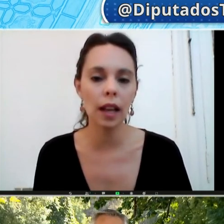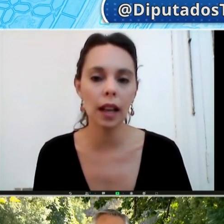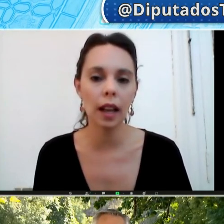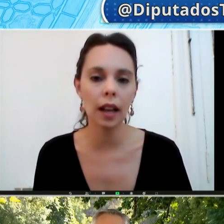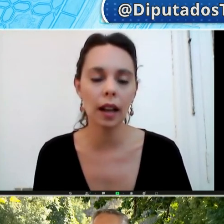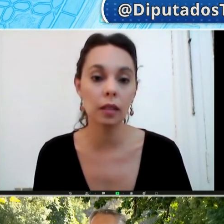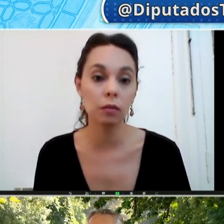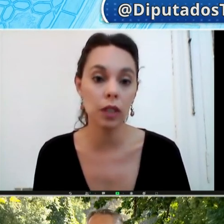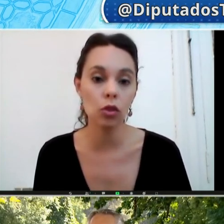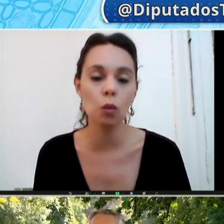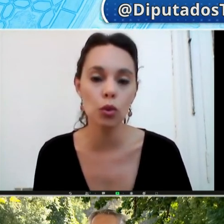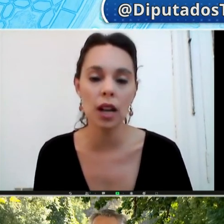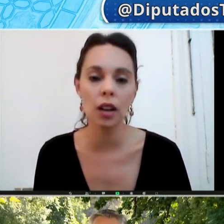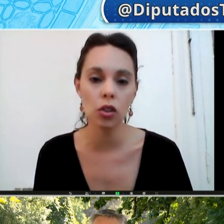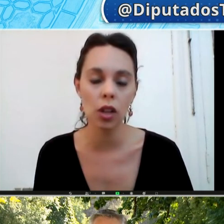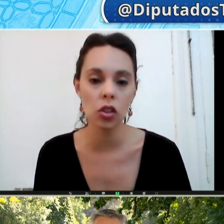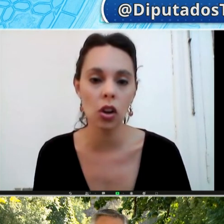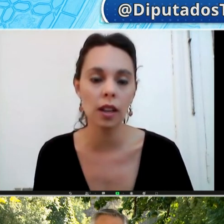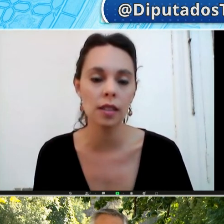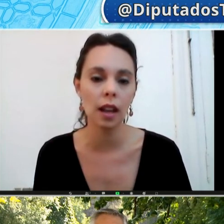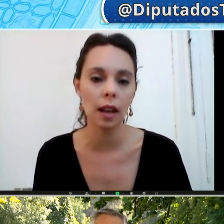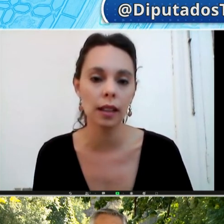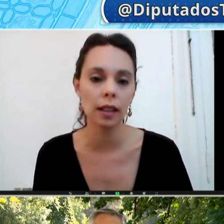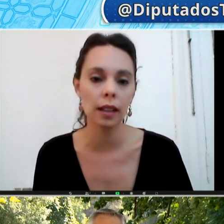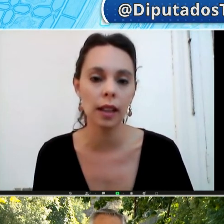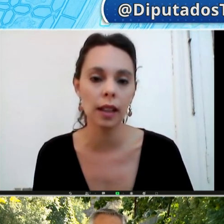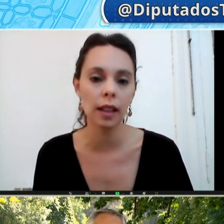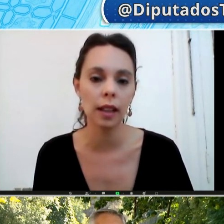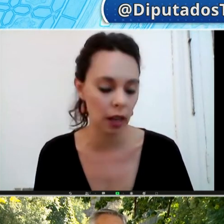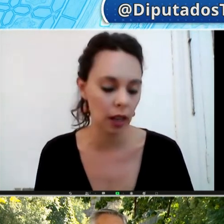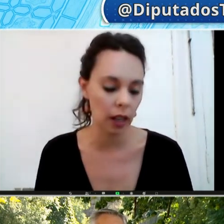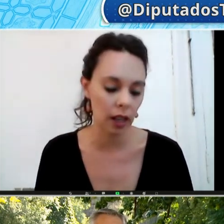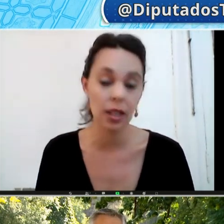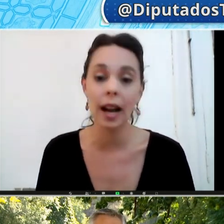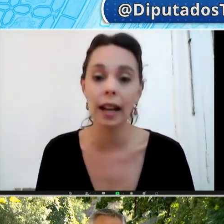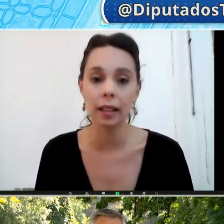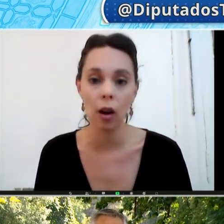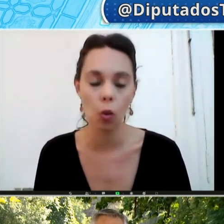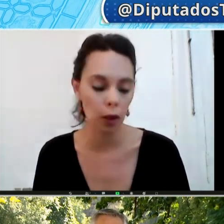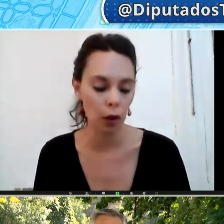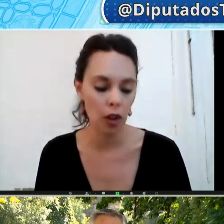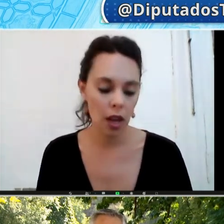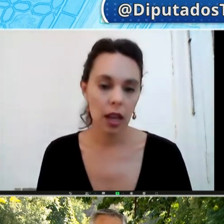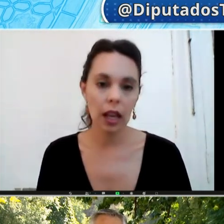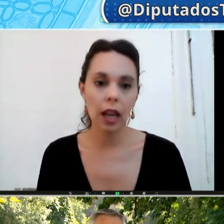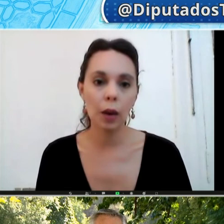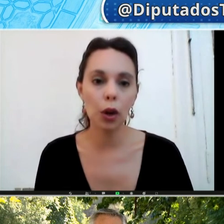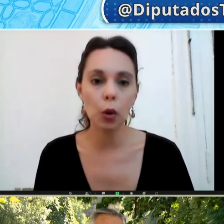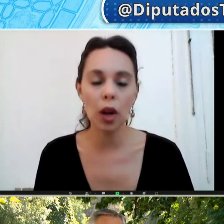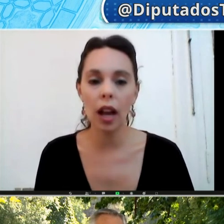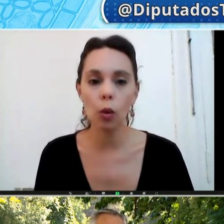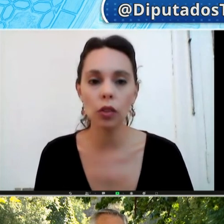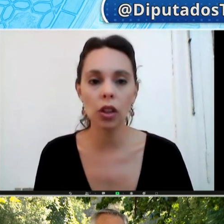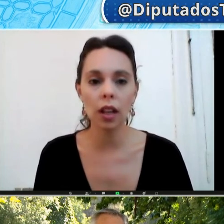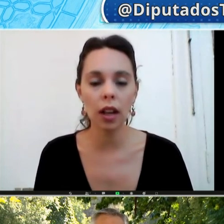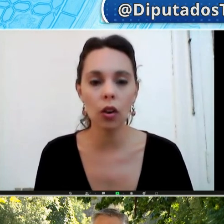Guzmán hizo muchas negociaciones también para poder llegar a este acuerdo. Bueno,